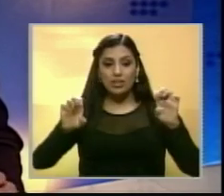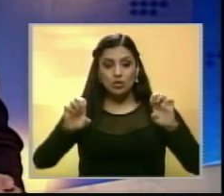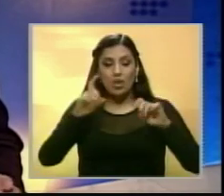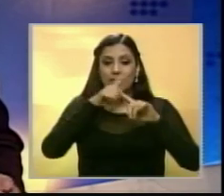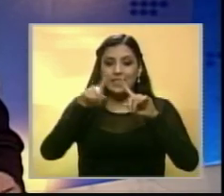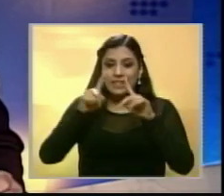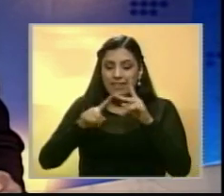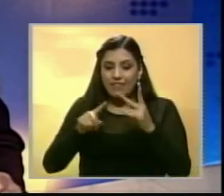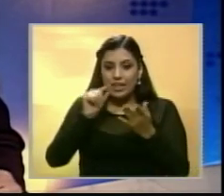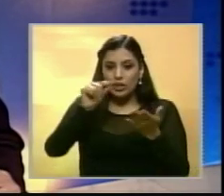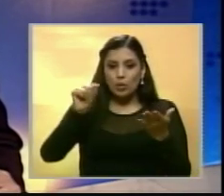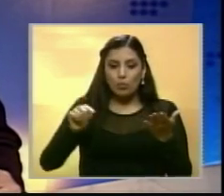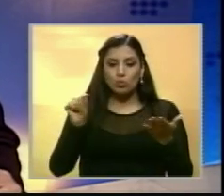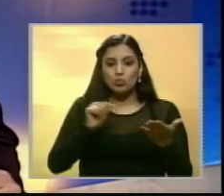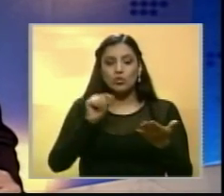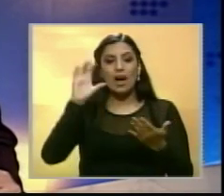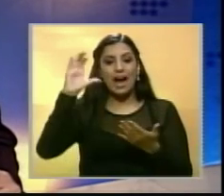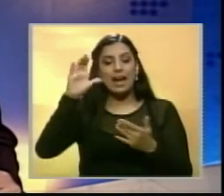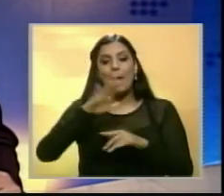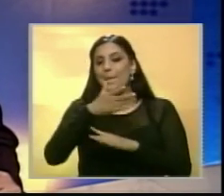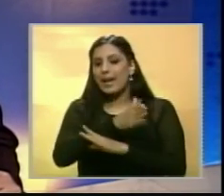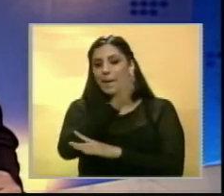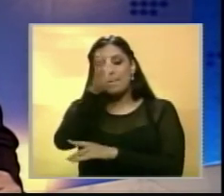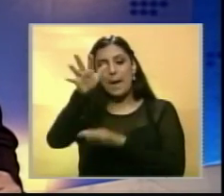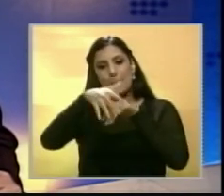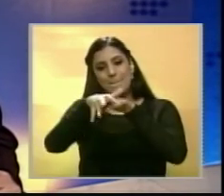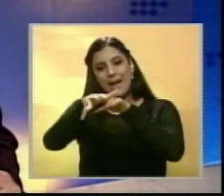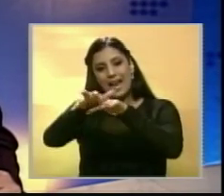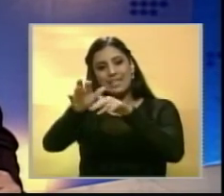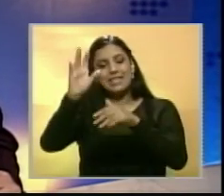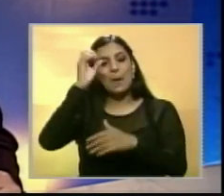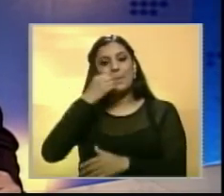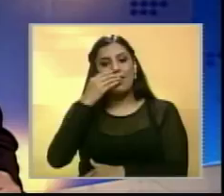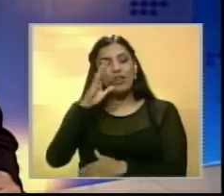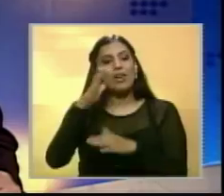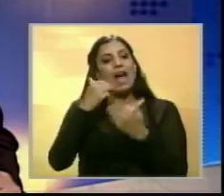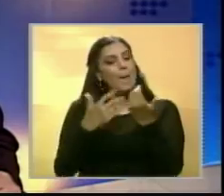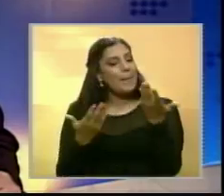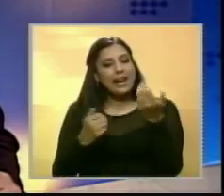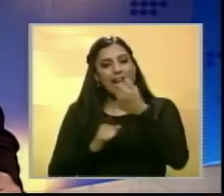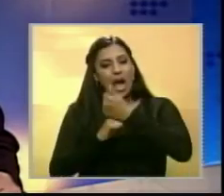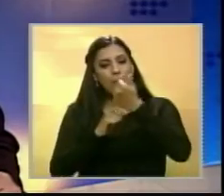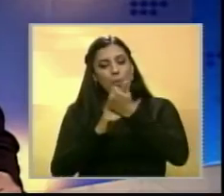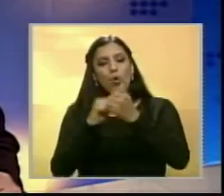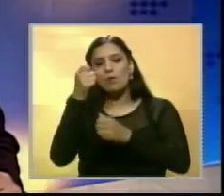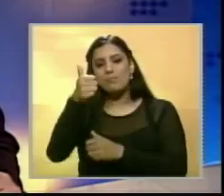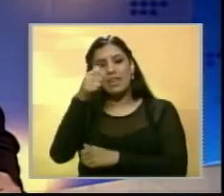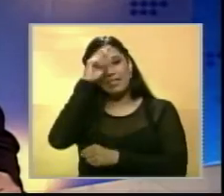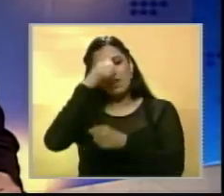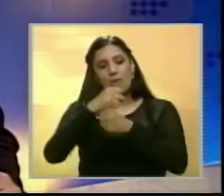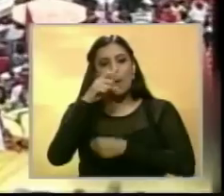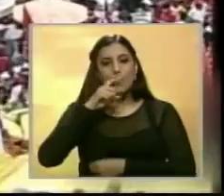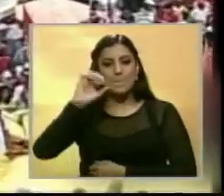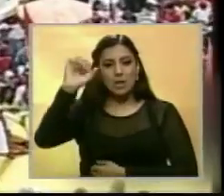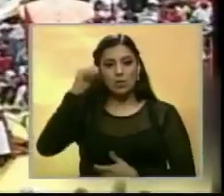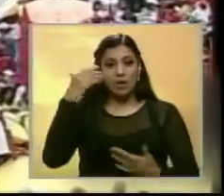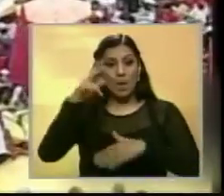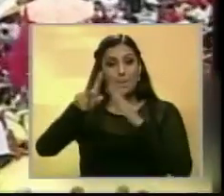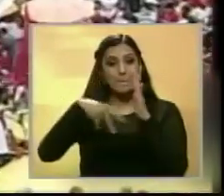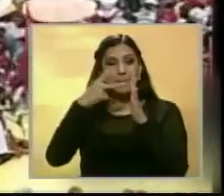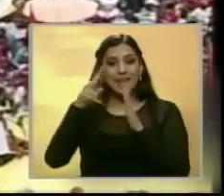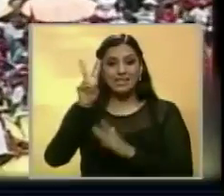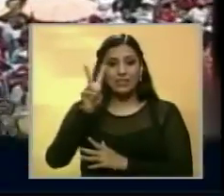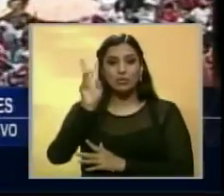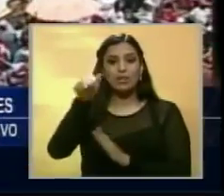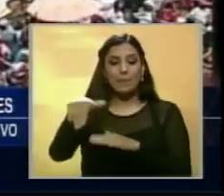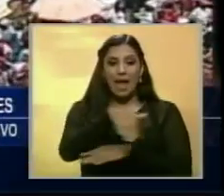en distintos puntos de Caracas para marchar hacia el Palacio de Miraflores en respaldo a las políticas implementadas por el gobierno nacional. Plaza Venezuela